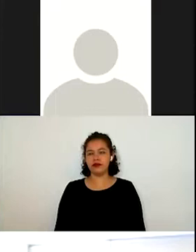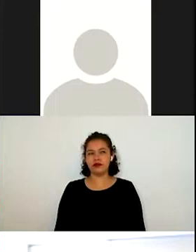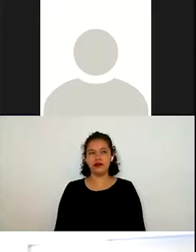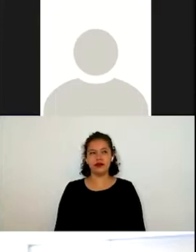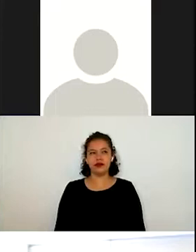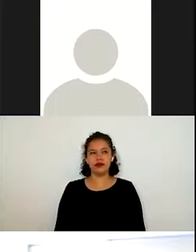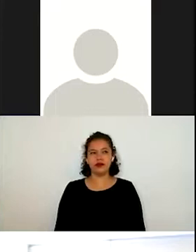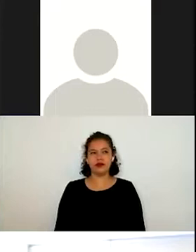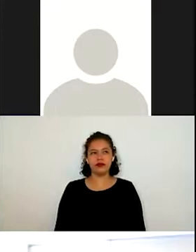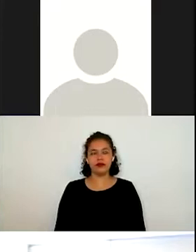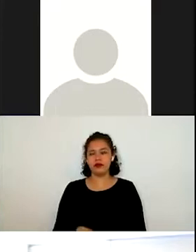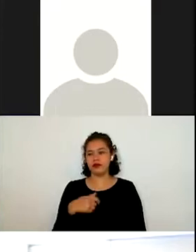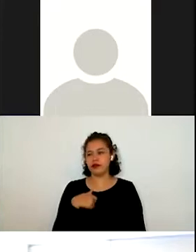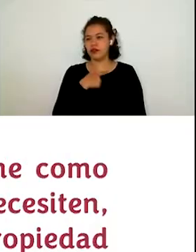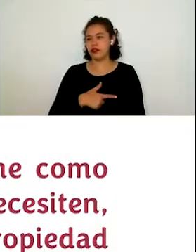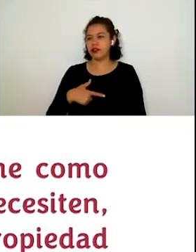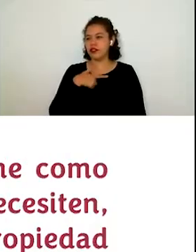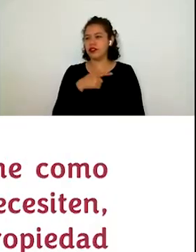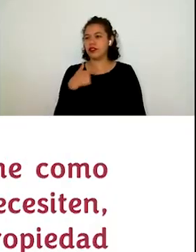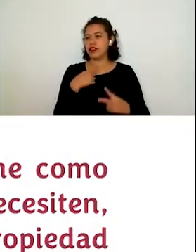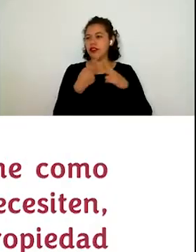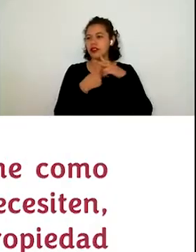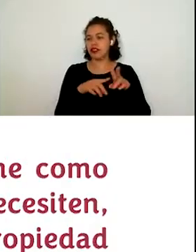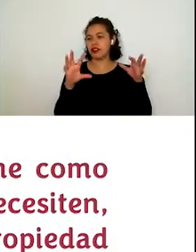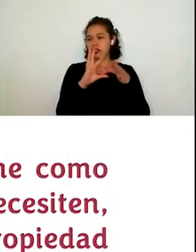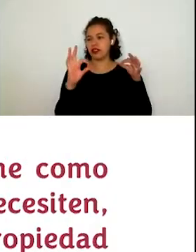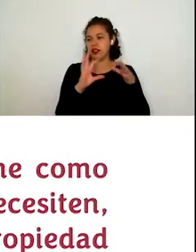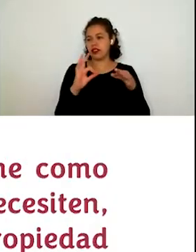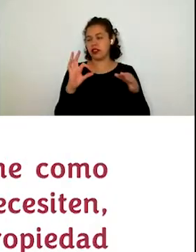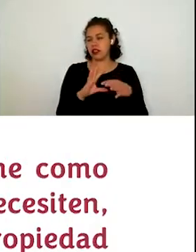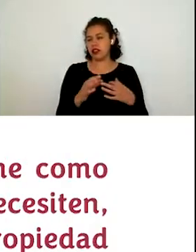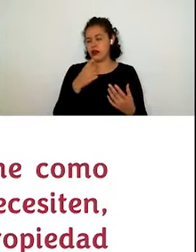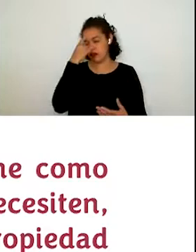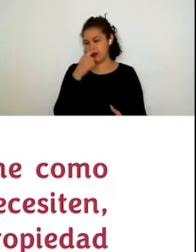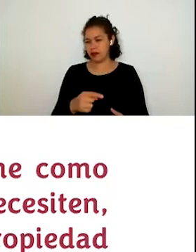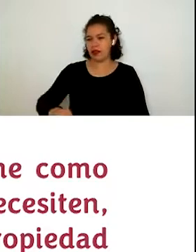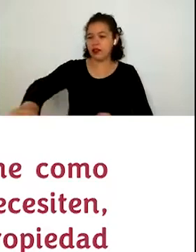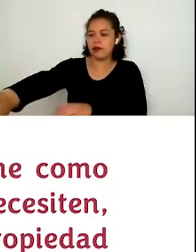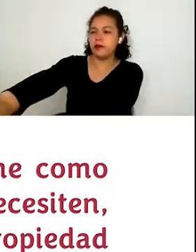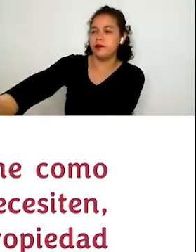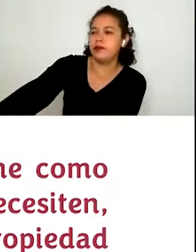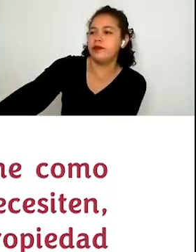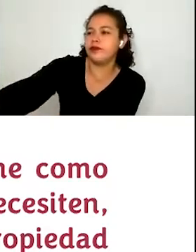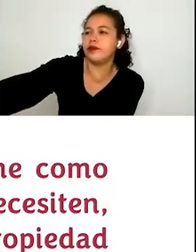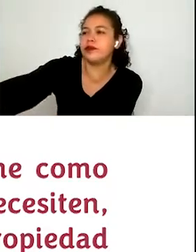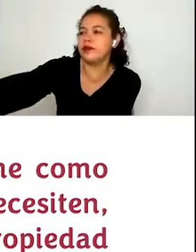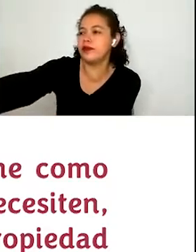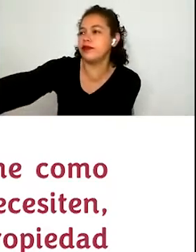Me gustaría hacer primero esta pequeña introducción para entender qué es una institución de asistencia